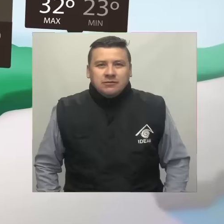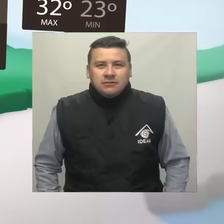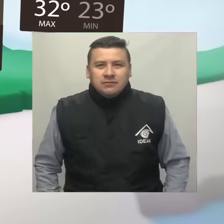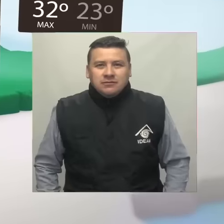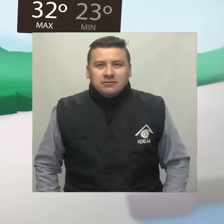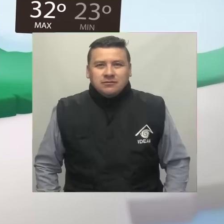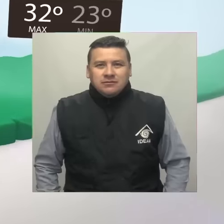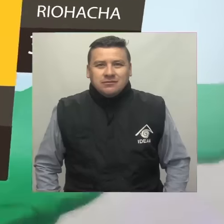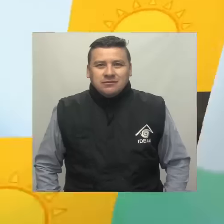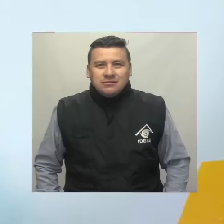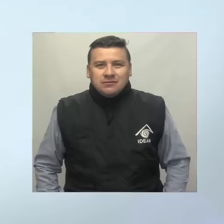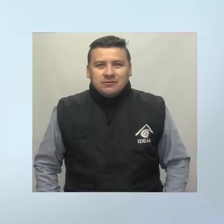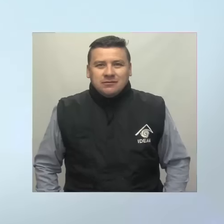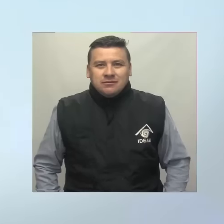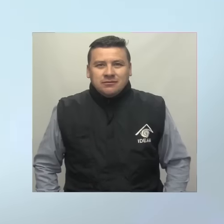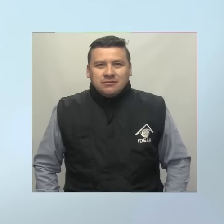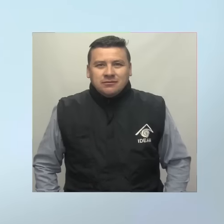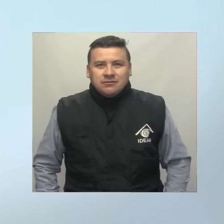Música